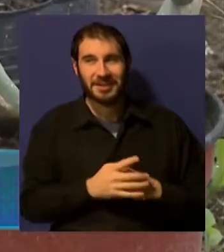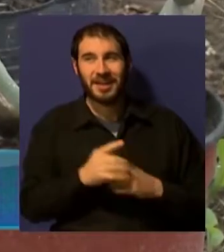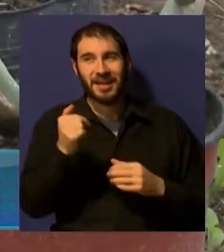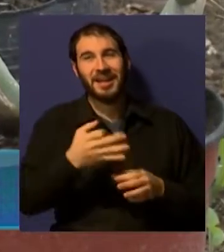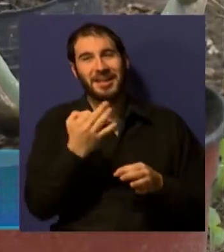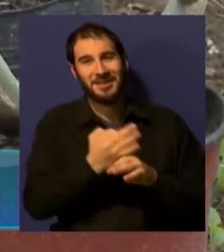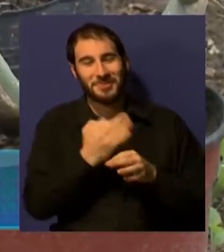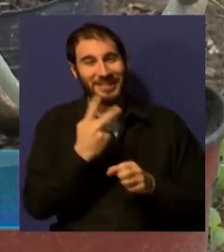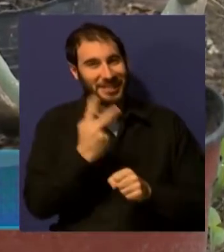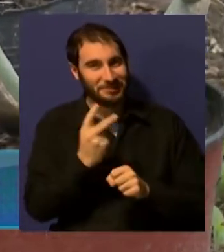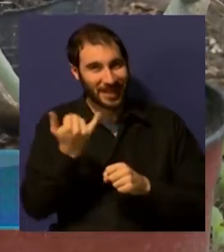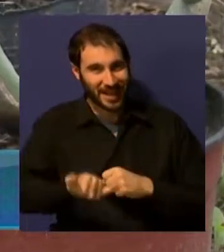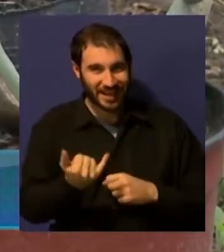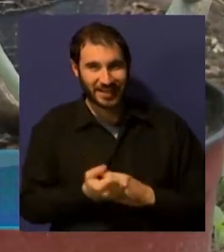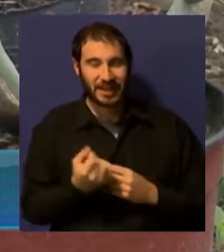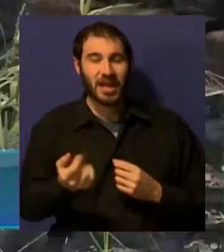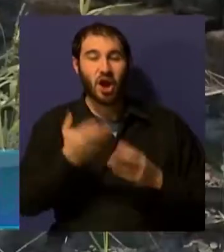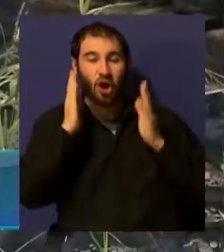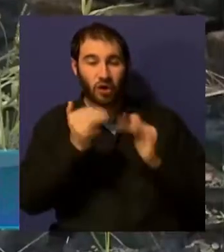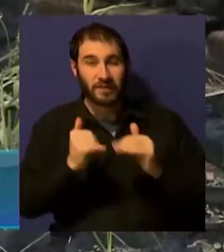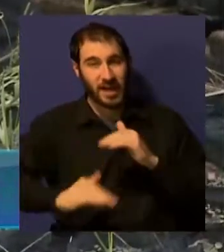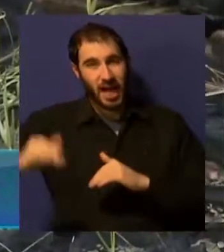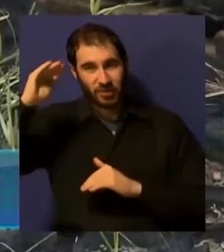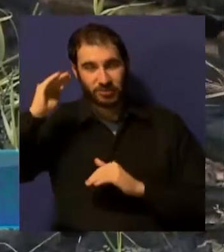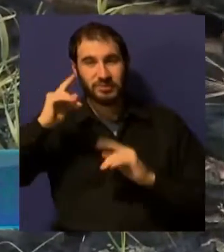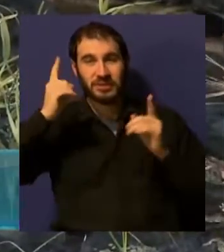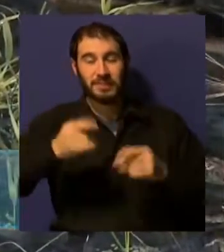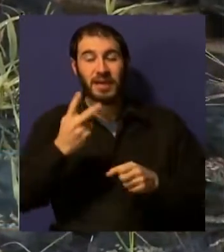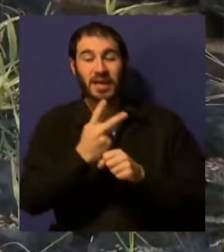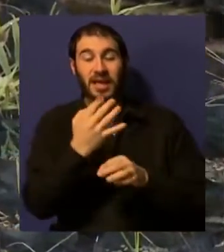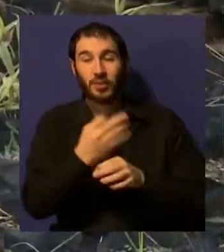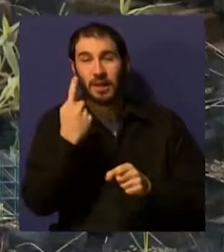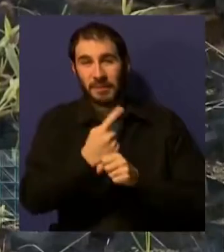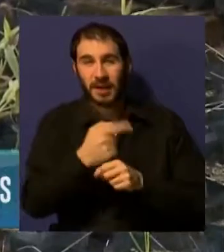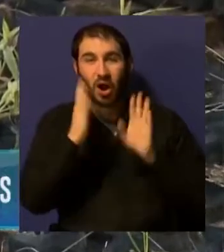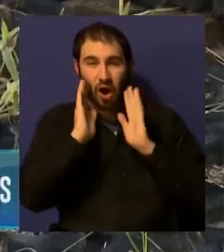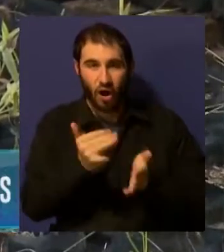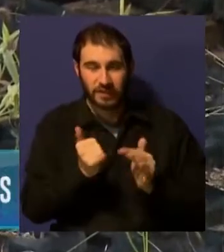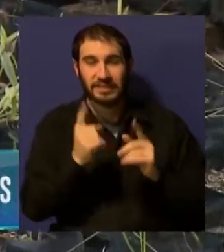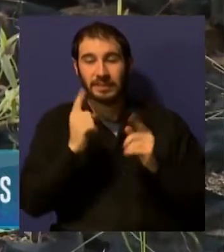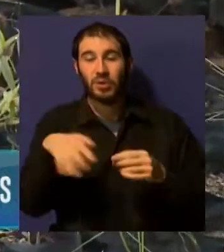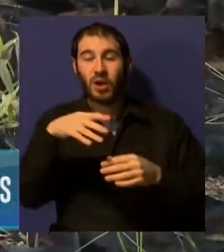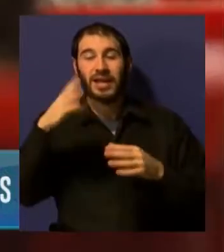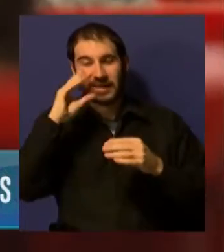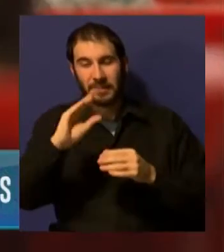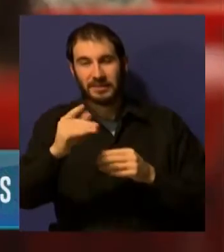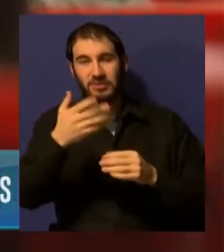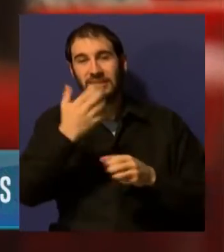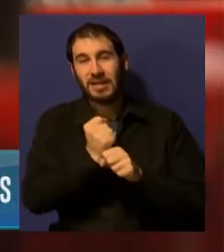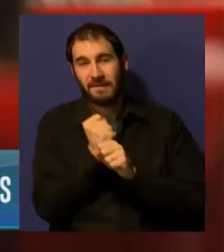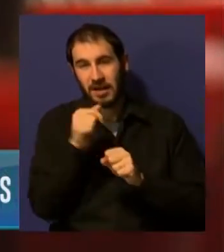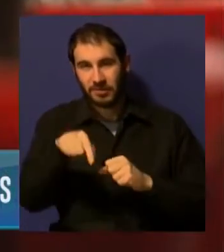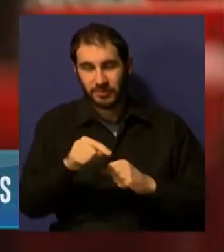escuela secundaria para jóvenes y adultos. También está la escuela primaria para jóvenes y adultos y un centro de capacitación para el